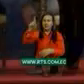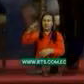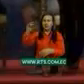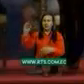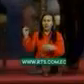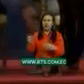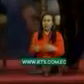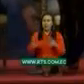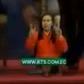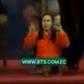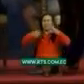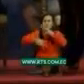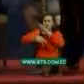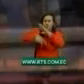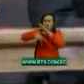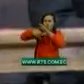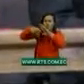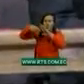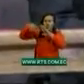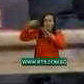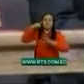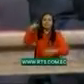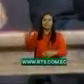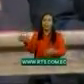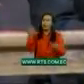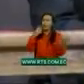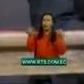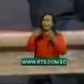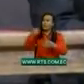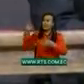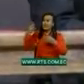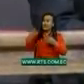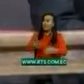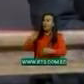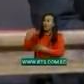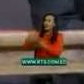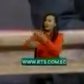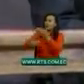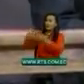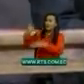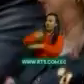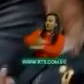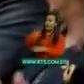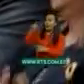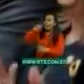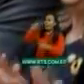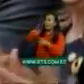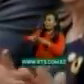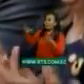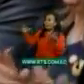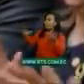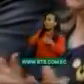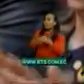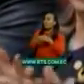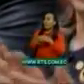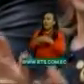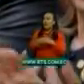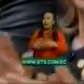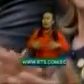fase de explotación y factibilidad. Según la información oficial, en los próximos días se firmará la sociedad anónima en el país y en